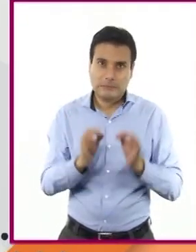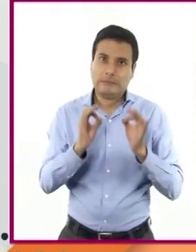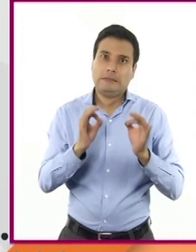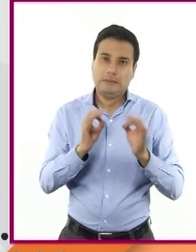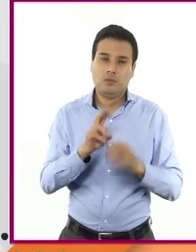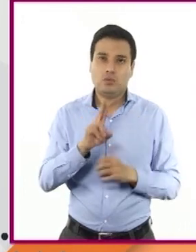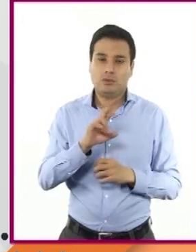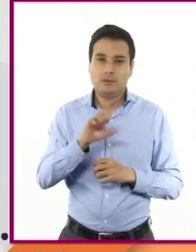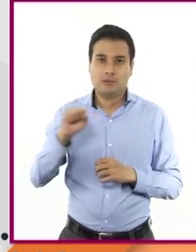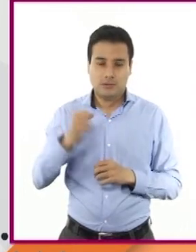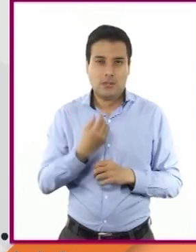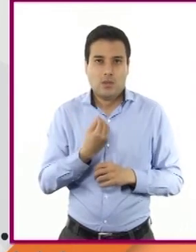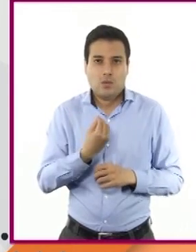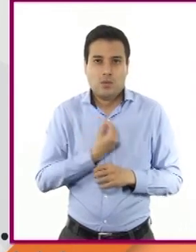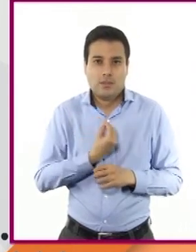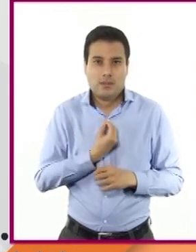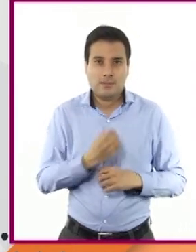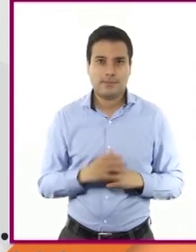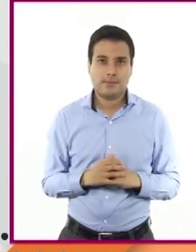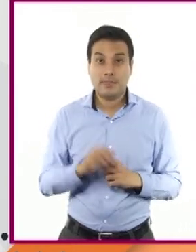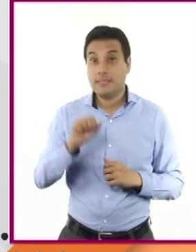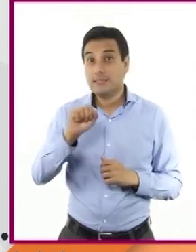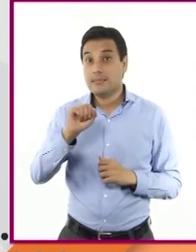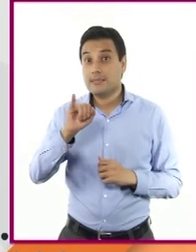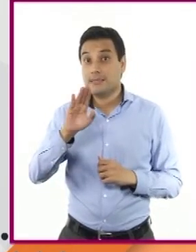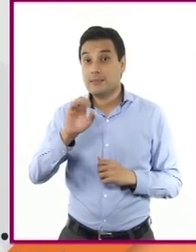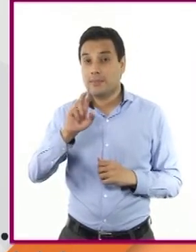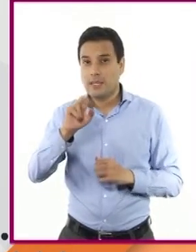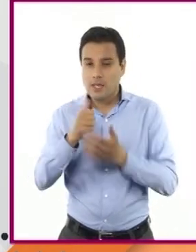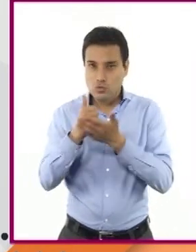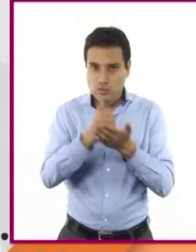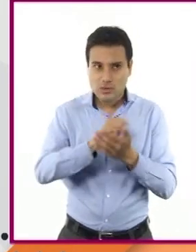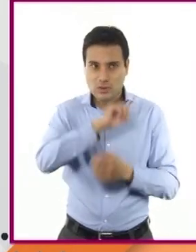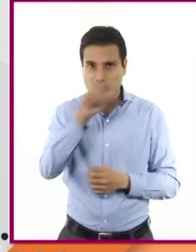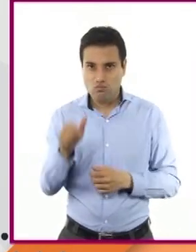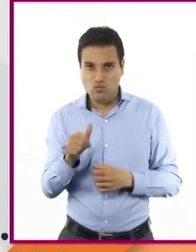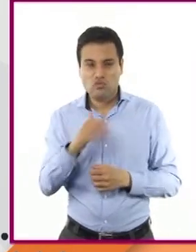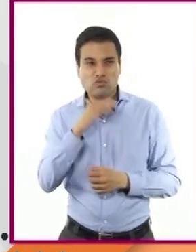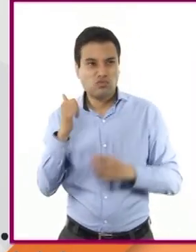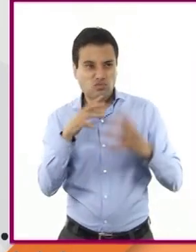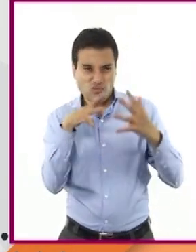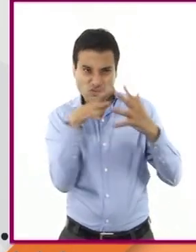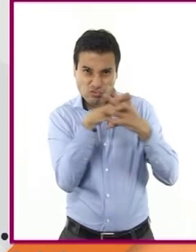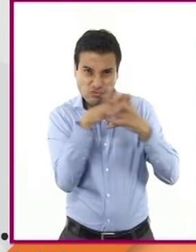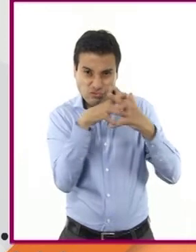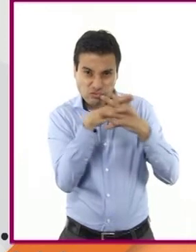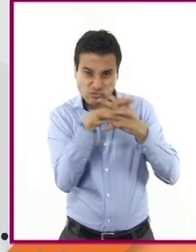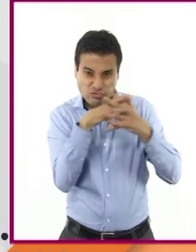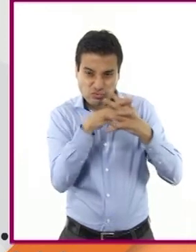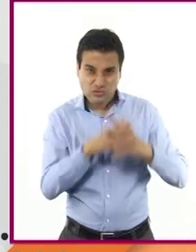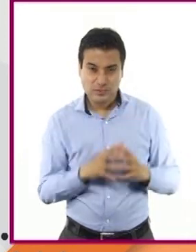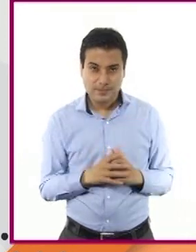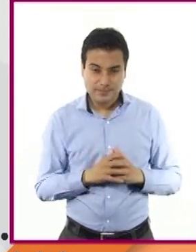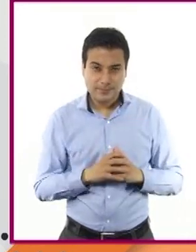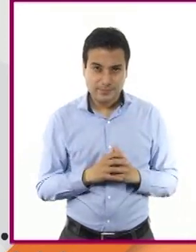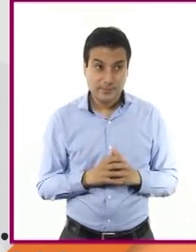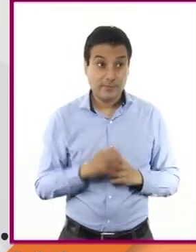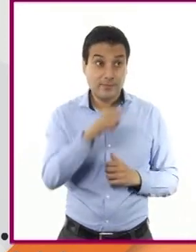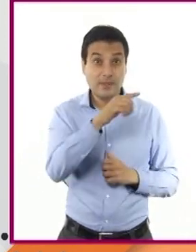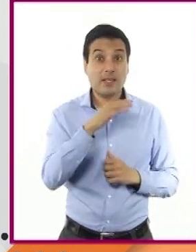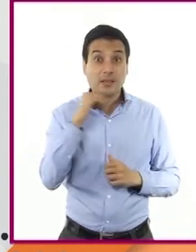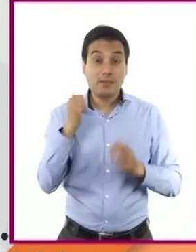quienes recibieron refuerzos del extremo siberiano, para comenzar así una ofensiva que, ante la escasez de recursos en las filas